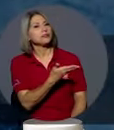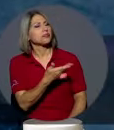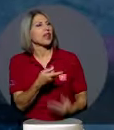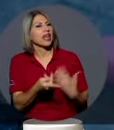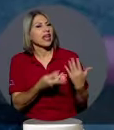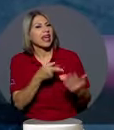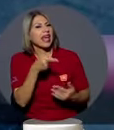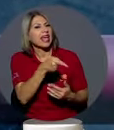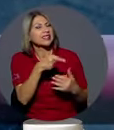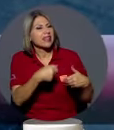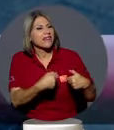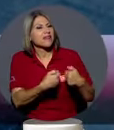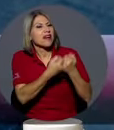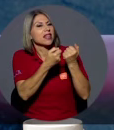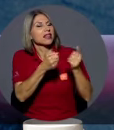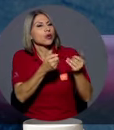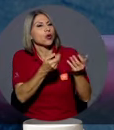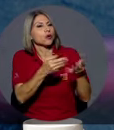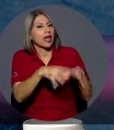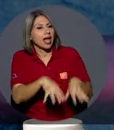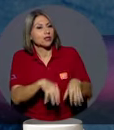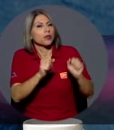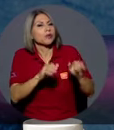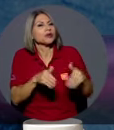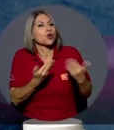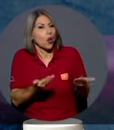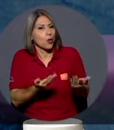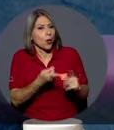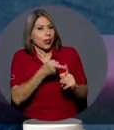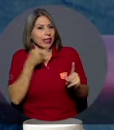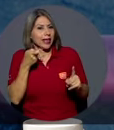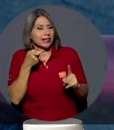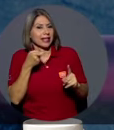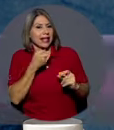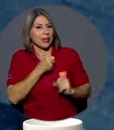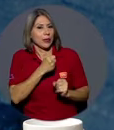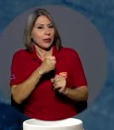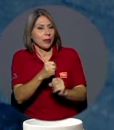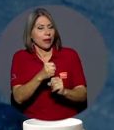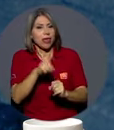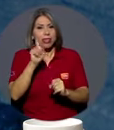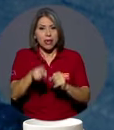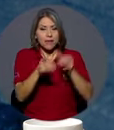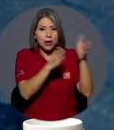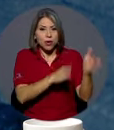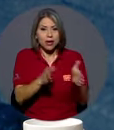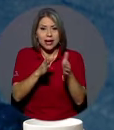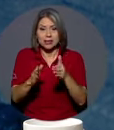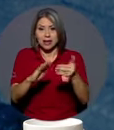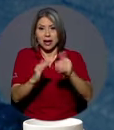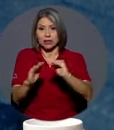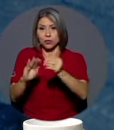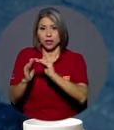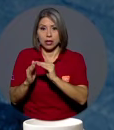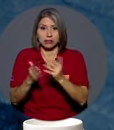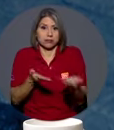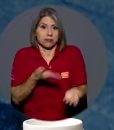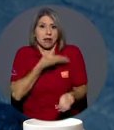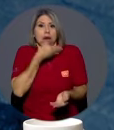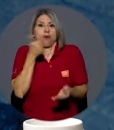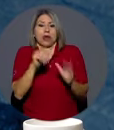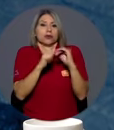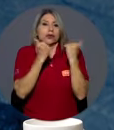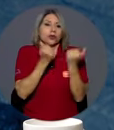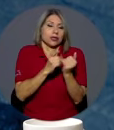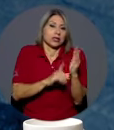Francisco, ¿cómo asumimos este reto desde los gobiernos locales? Porque hay que organizar a la comunidad, ¿verdad? Y quién mejor que las asociaciones de